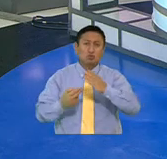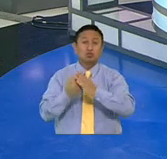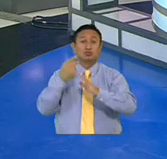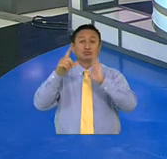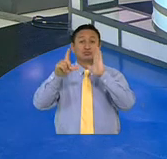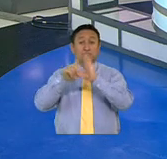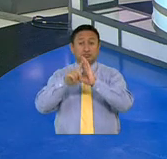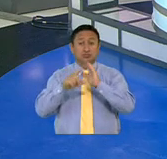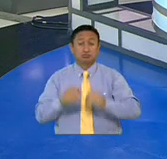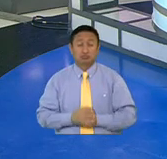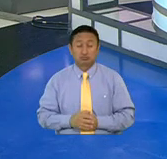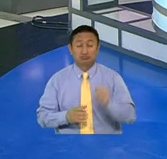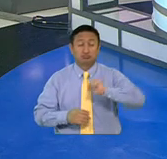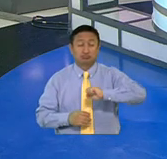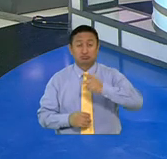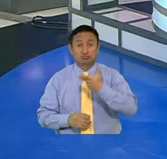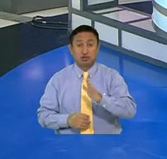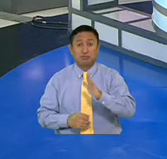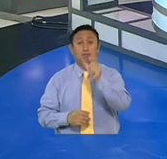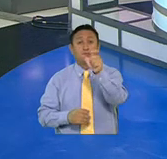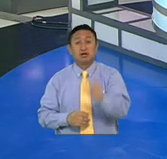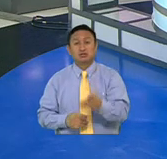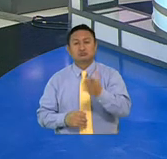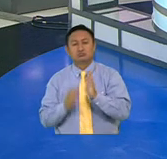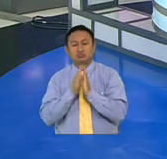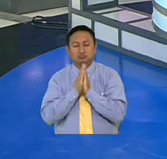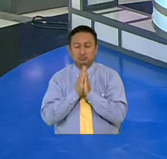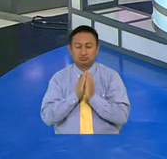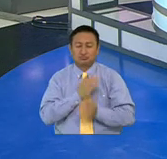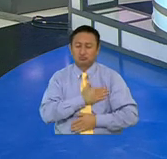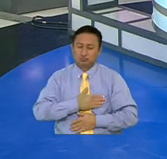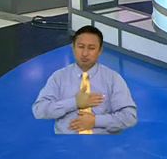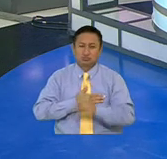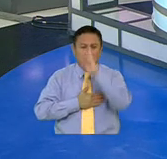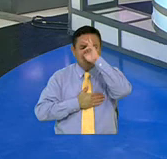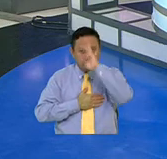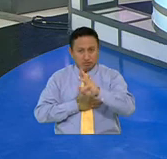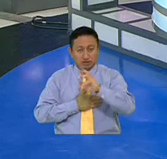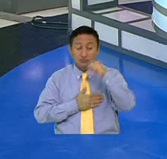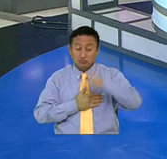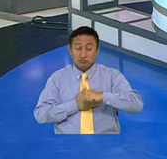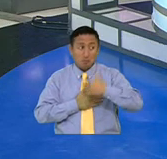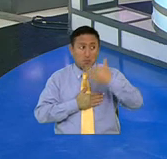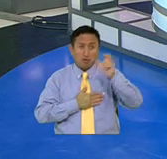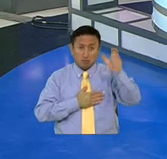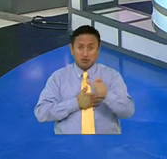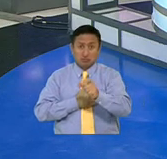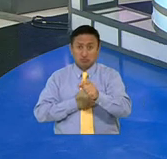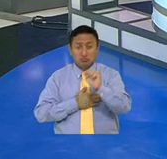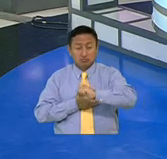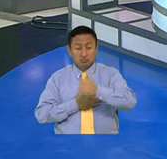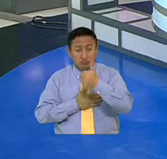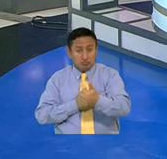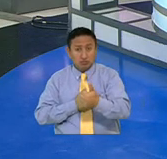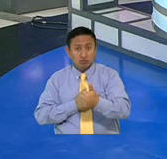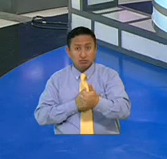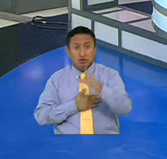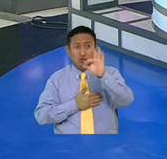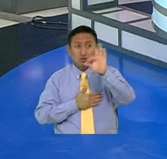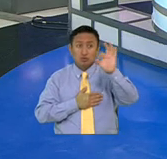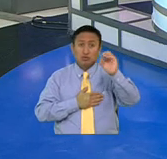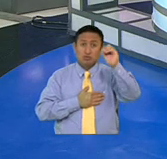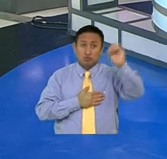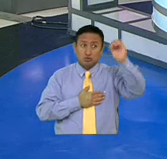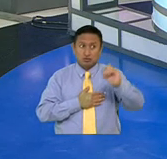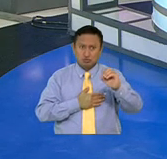cual hay que solicitarle a la ciudadanía que siga acatando, como lo ha hecho la gran mayoría de la población, digamos un 90%,